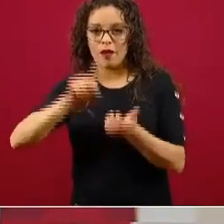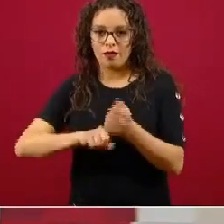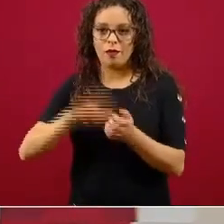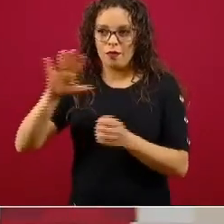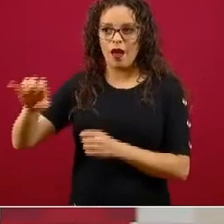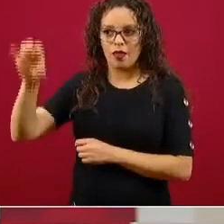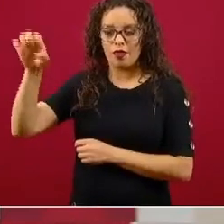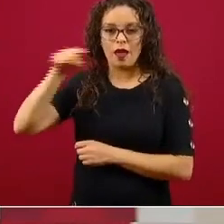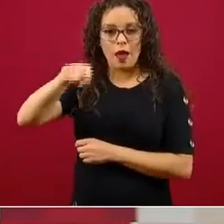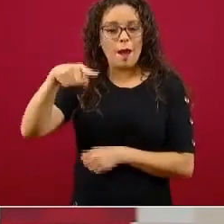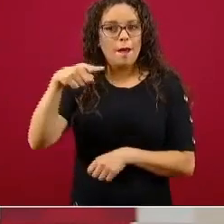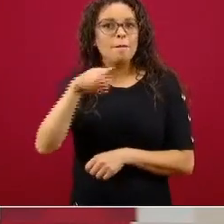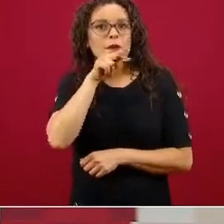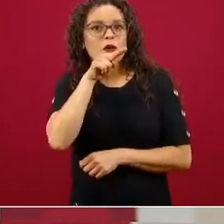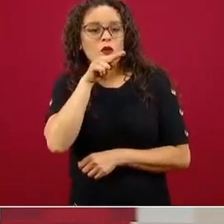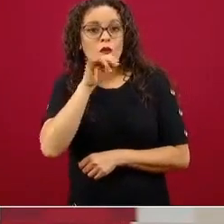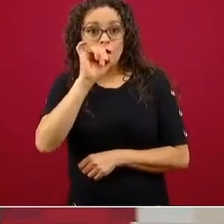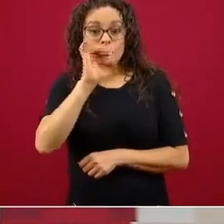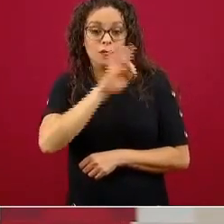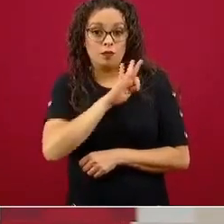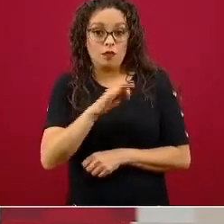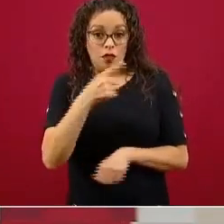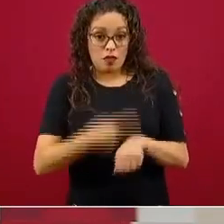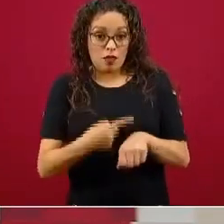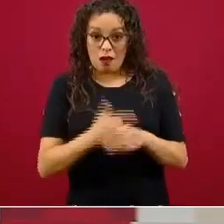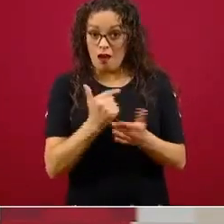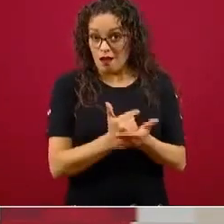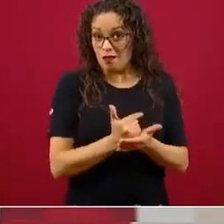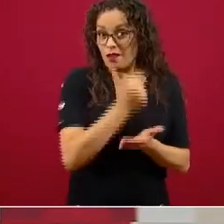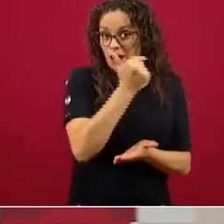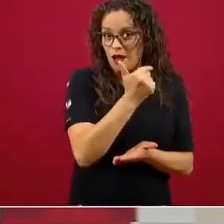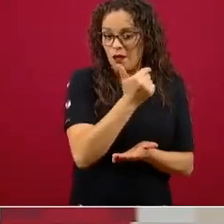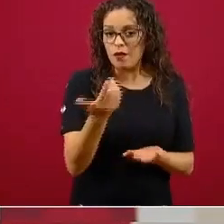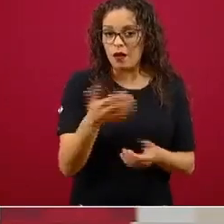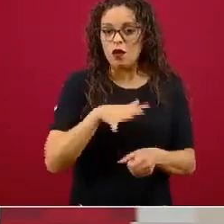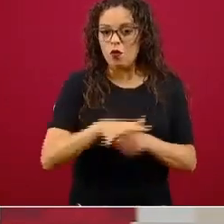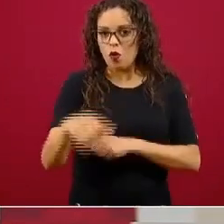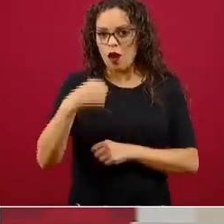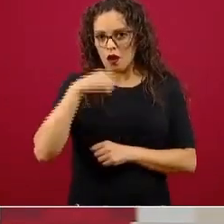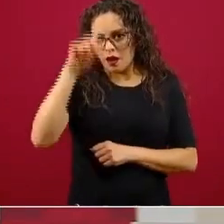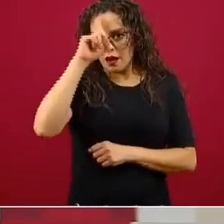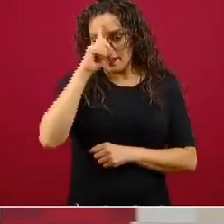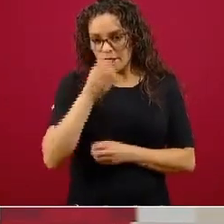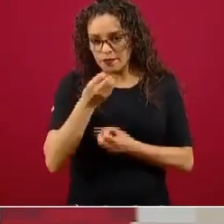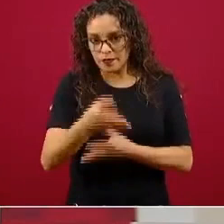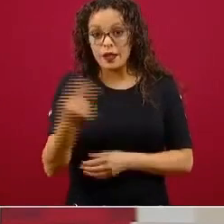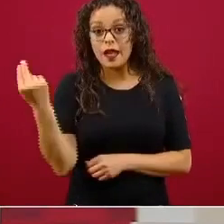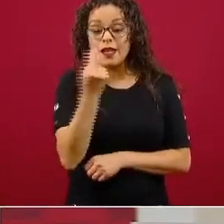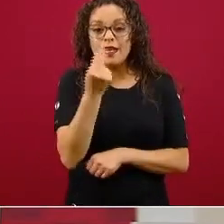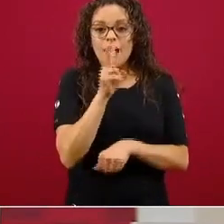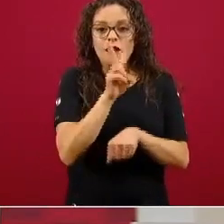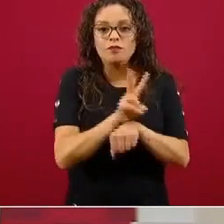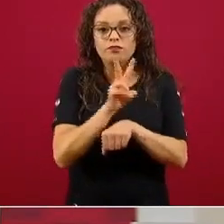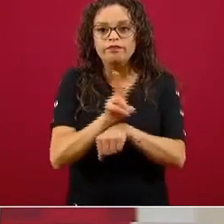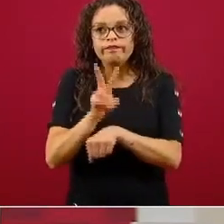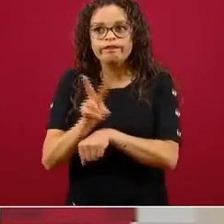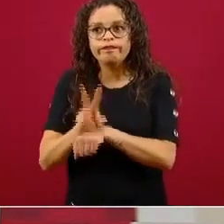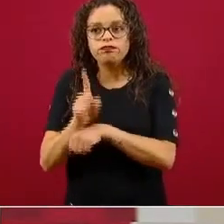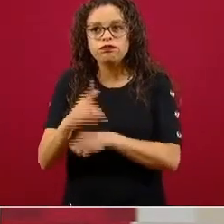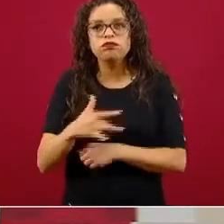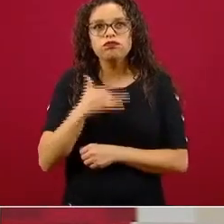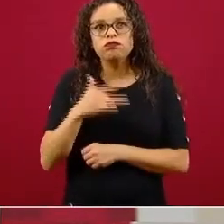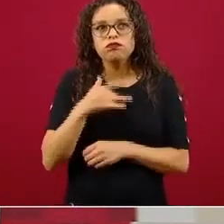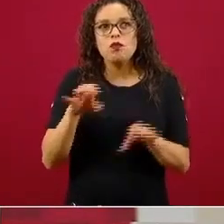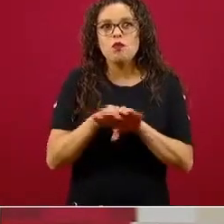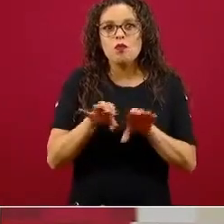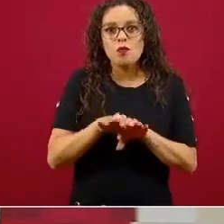grave. La recomendación es estar atentos, no preocuparse, porque en su mayoría las personas que de